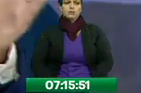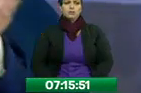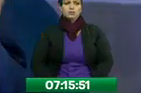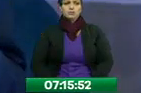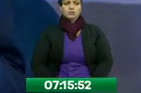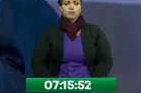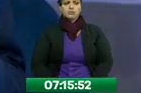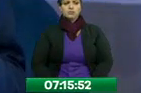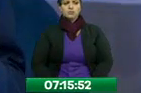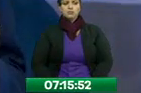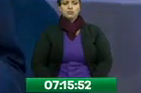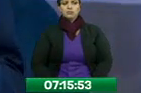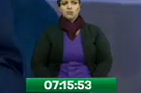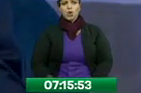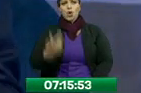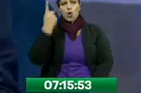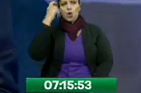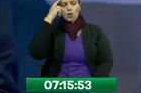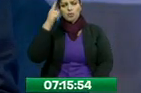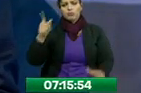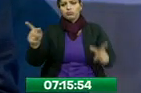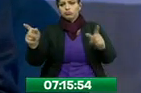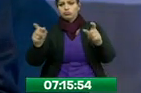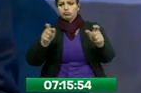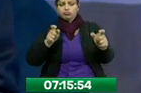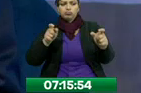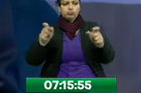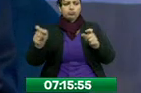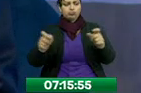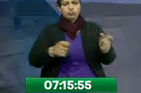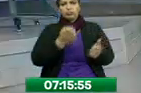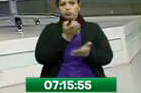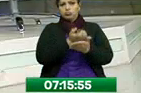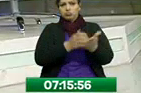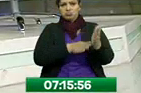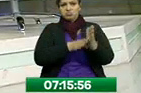camino equivocado. ¿No sirvió la firma del acuerdo con el Fondo Monetario Internacional?